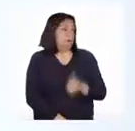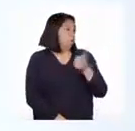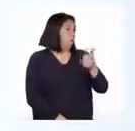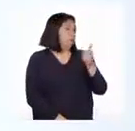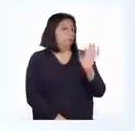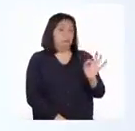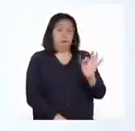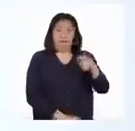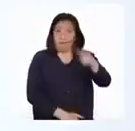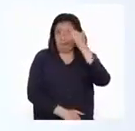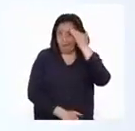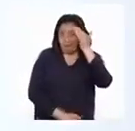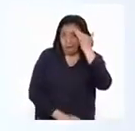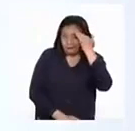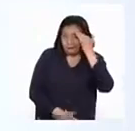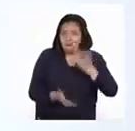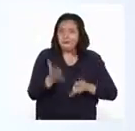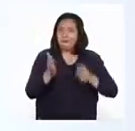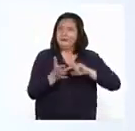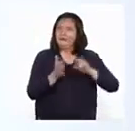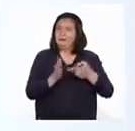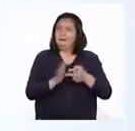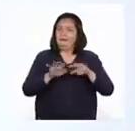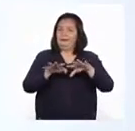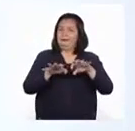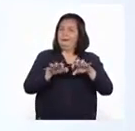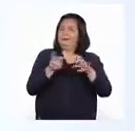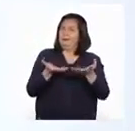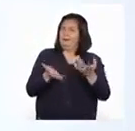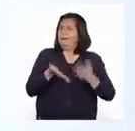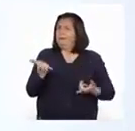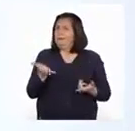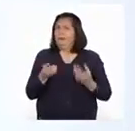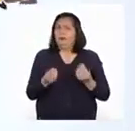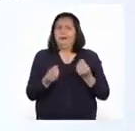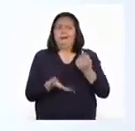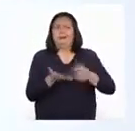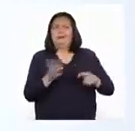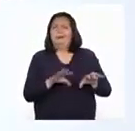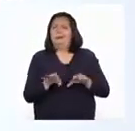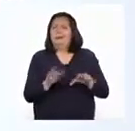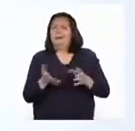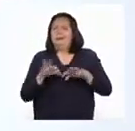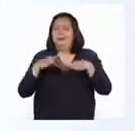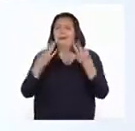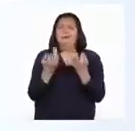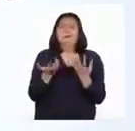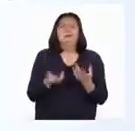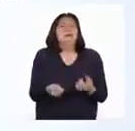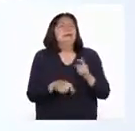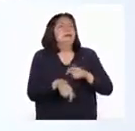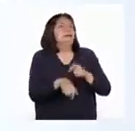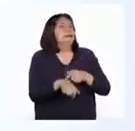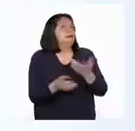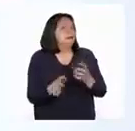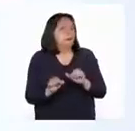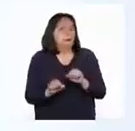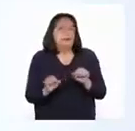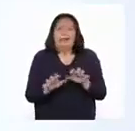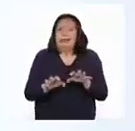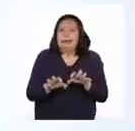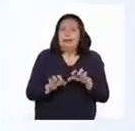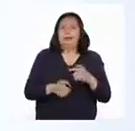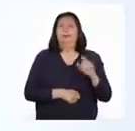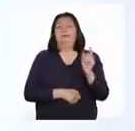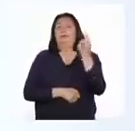Muy bien, ahora que ya sabemos qué son las heladas, vamos a ver cuáles son las medidas que toman las familias durante este fenómeno.